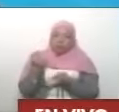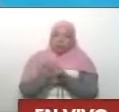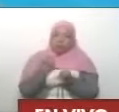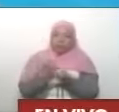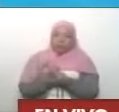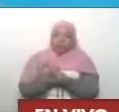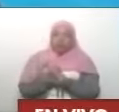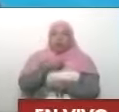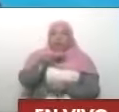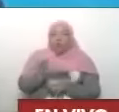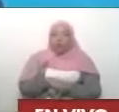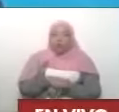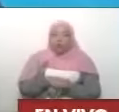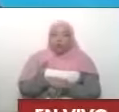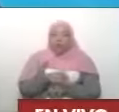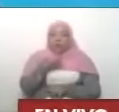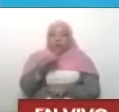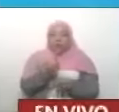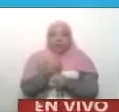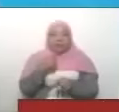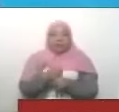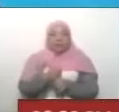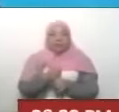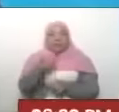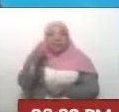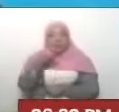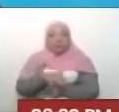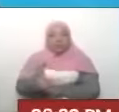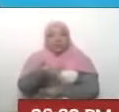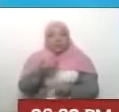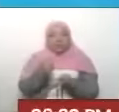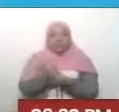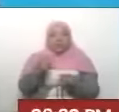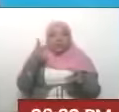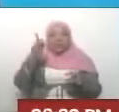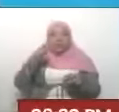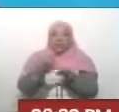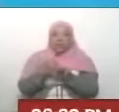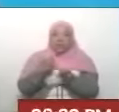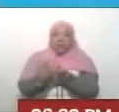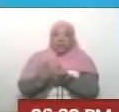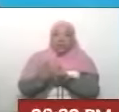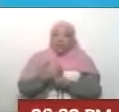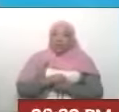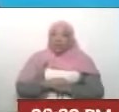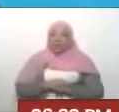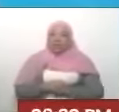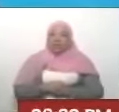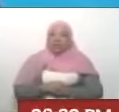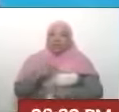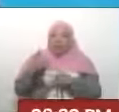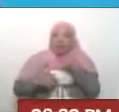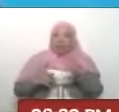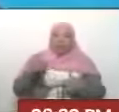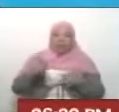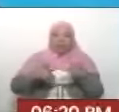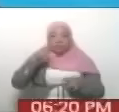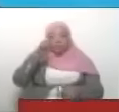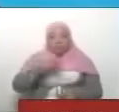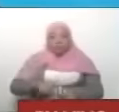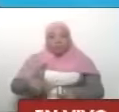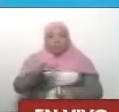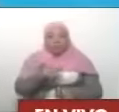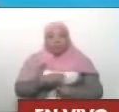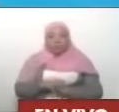iniciativas para una historia más de lo nuestro. Fíjense que desde el Centro Nacional de Historia, yo hablaba con Alexis en la última actividad que hacíamos sobre